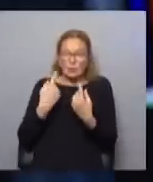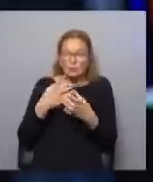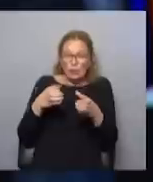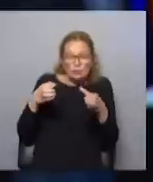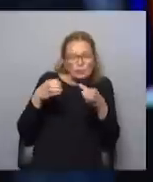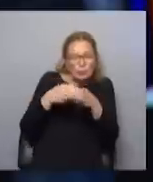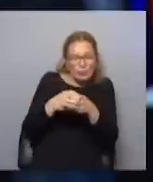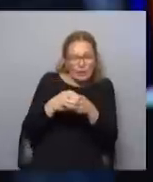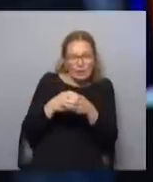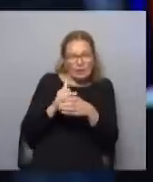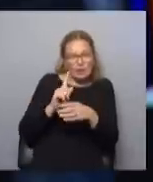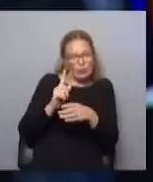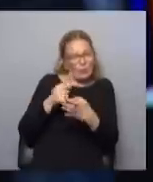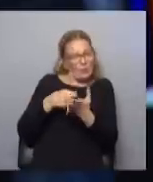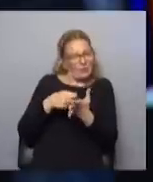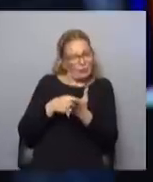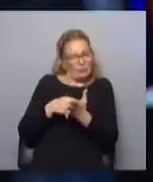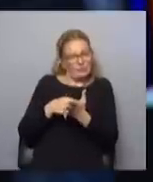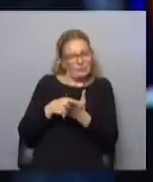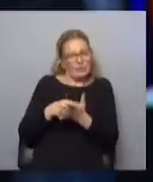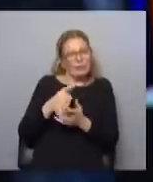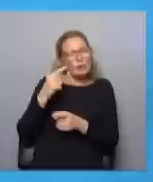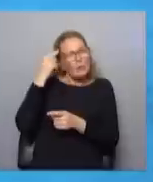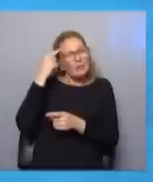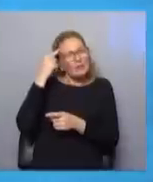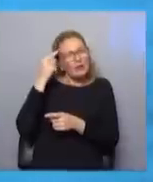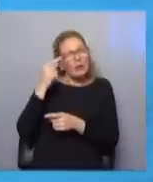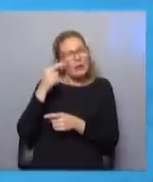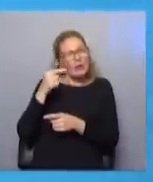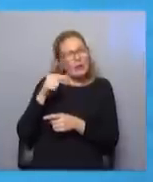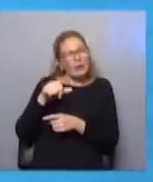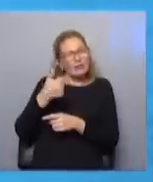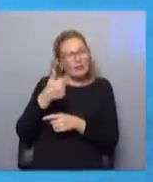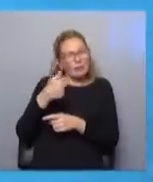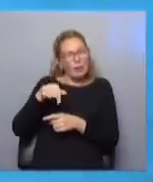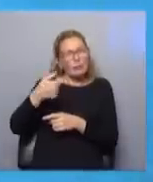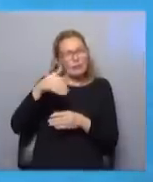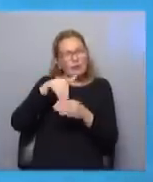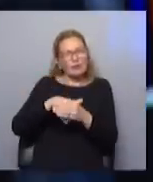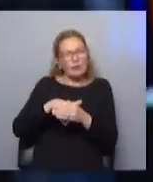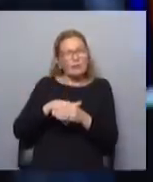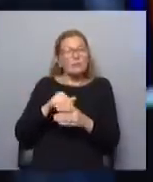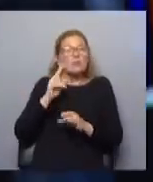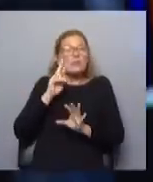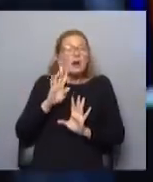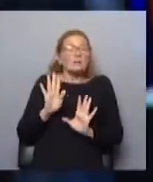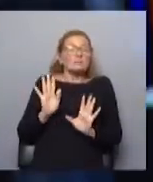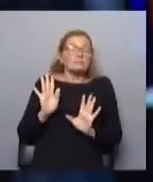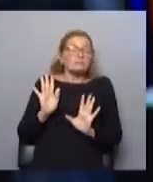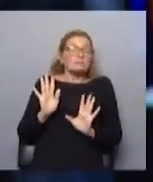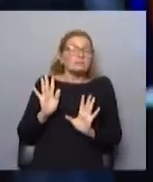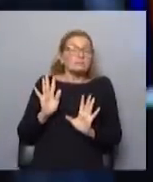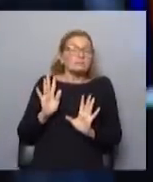unidad y eso no tiene precio tengo que pensar que ahora sí será precandidato en la próxima elección se verá que